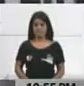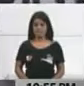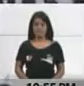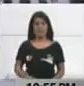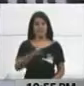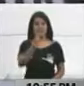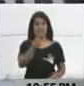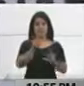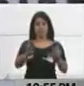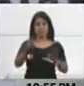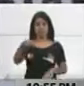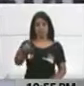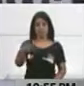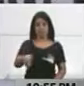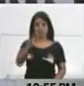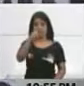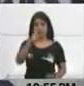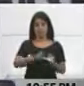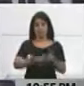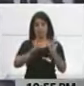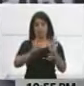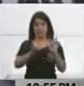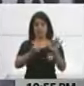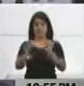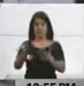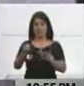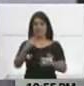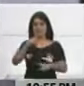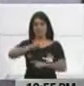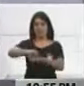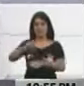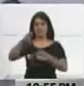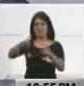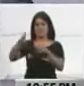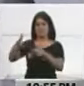...29 de noviembre del 60... orden de disparar reciben las tropas